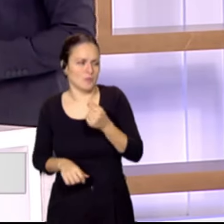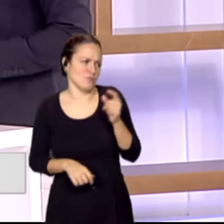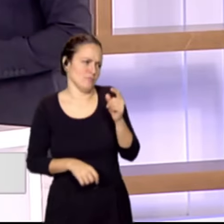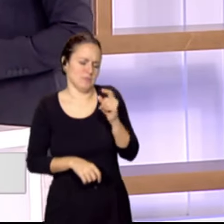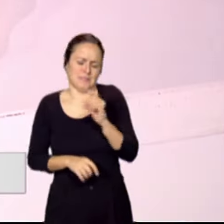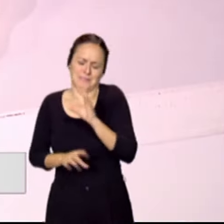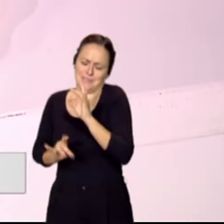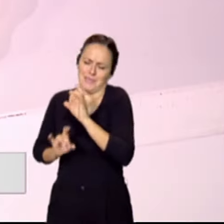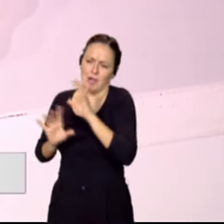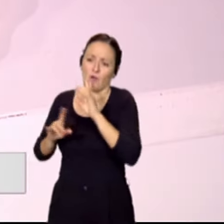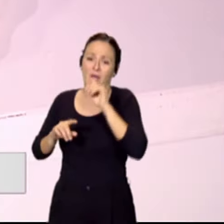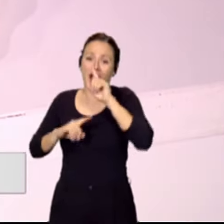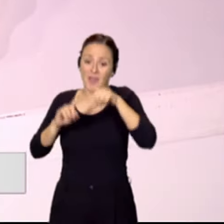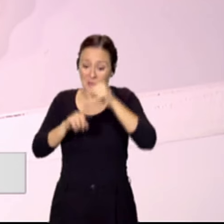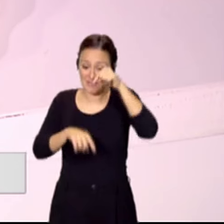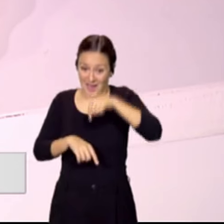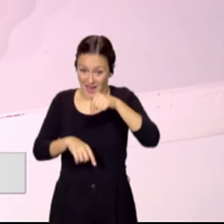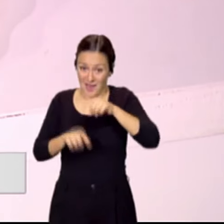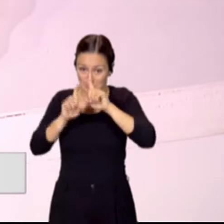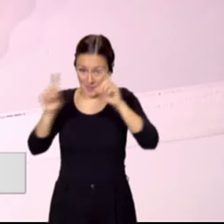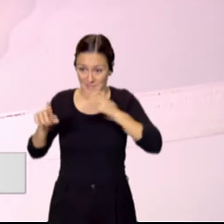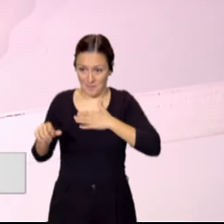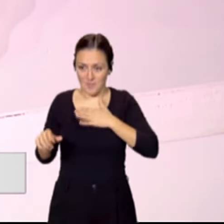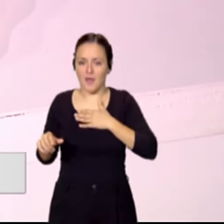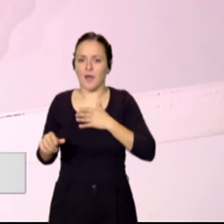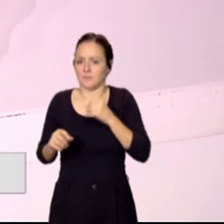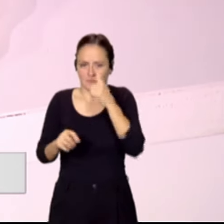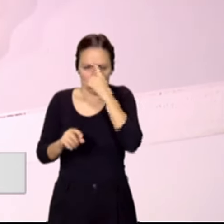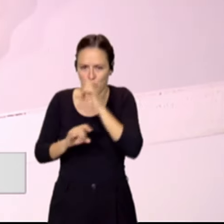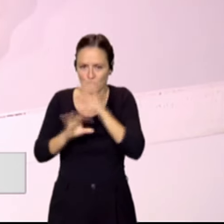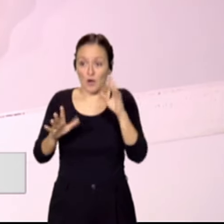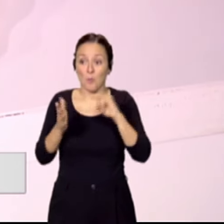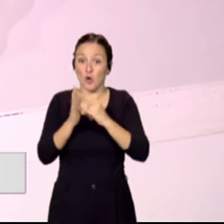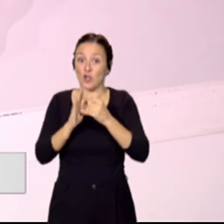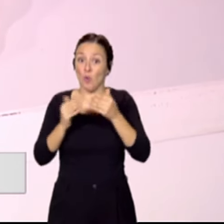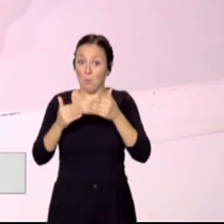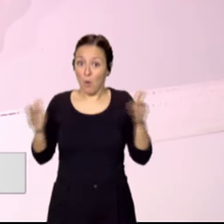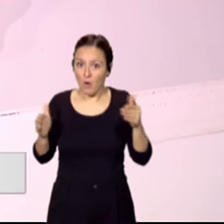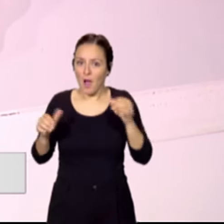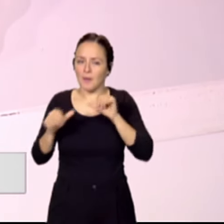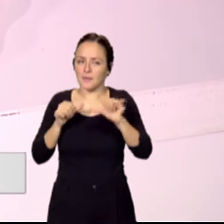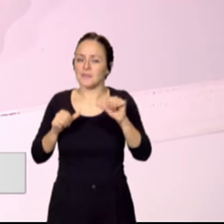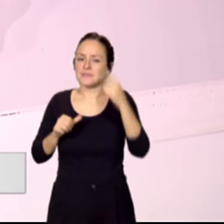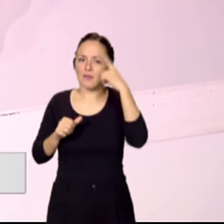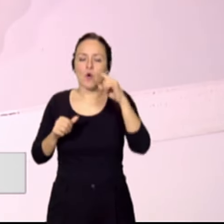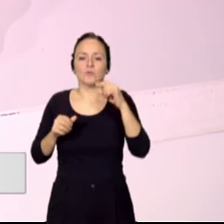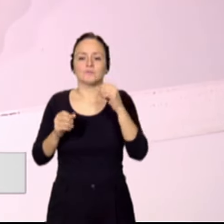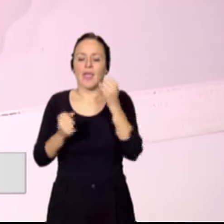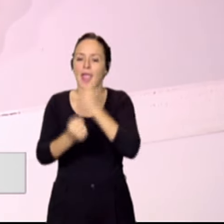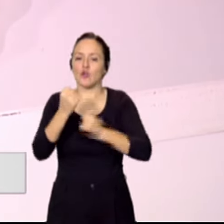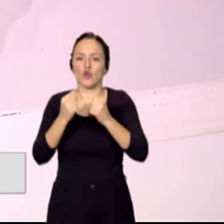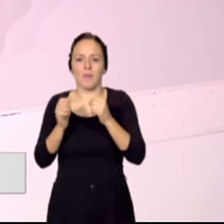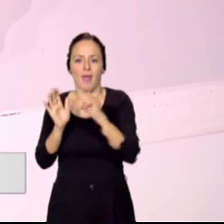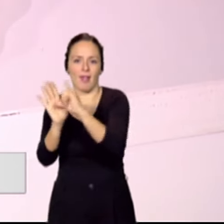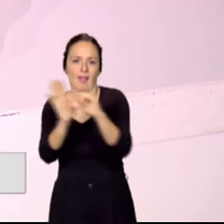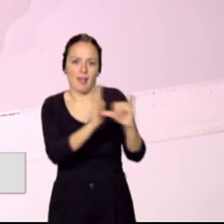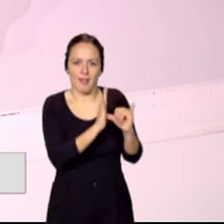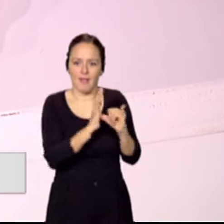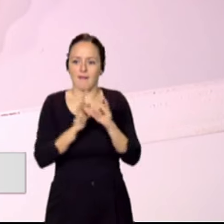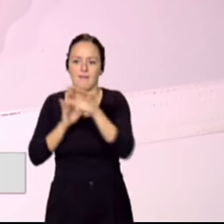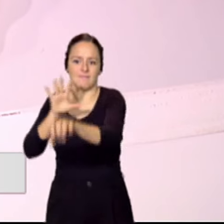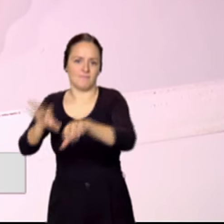tenemos muy claro es que cuando comenzamos este proyecto para nosotros es sumamente importante el crear economía circular esos productos de cercanía Es